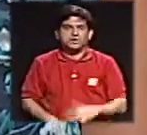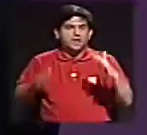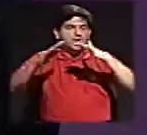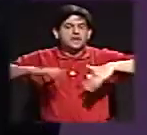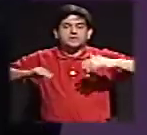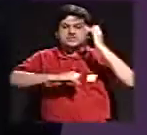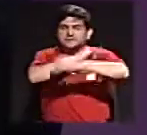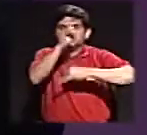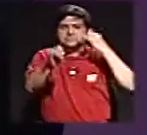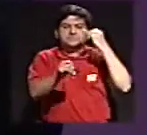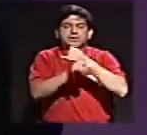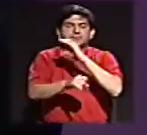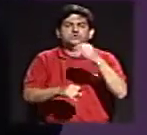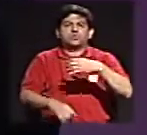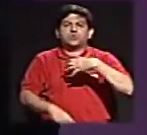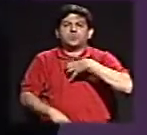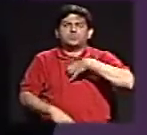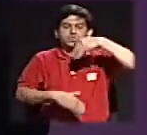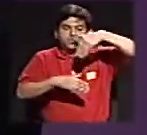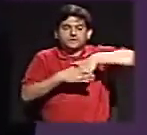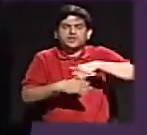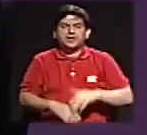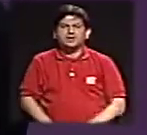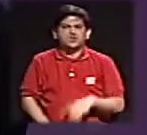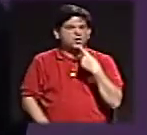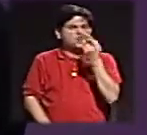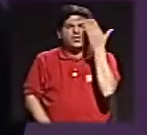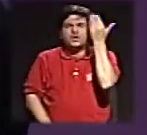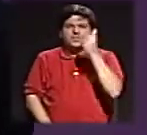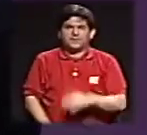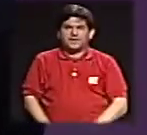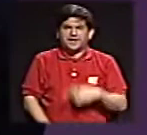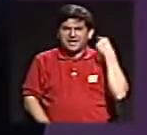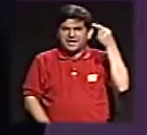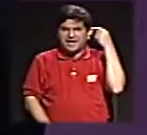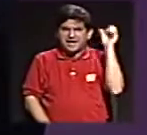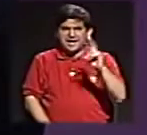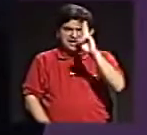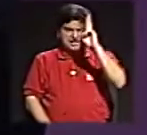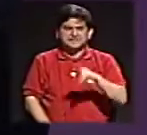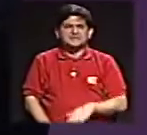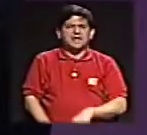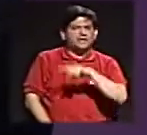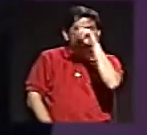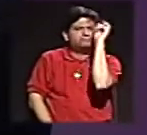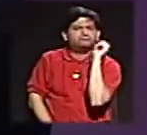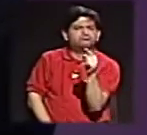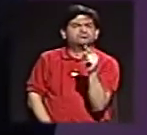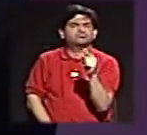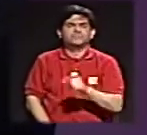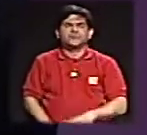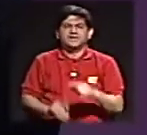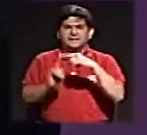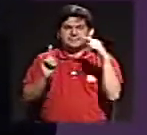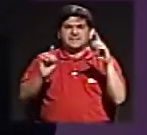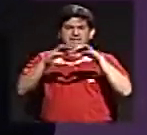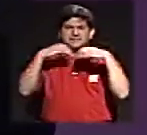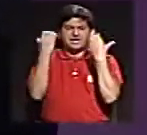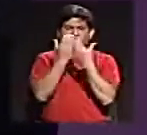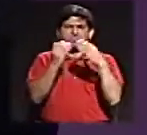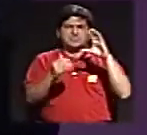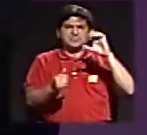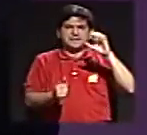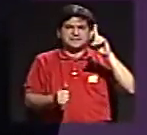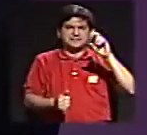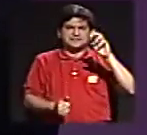escenarios internacionales y domésticamente. ¿Y por qué planteo esto? Cuando el Estado costarricense es interpelado desde el Comité de la CEDAW sobre el tema